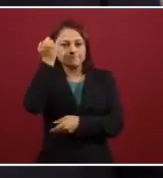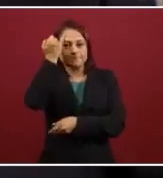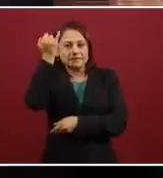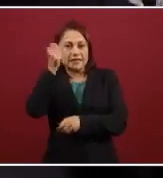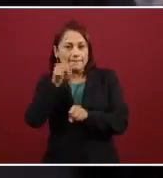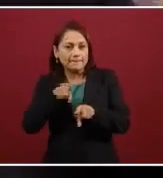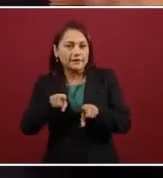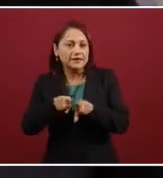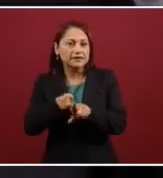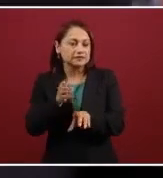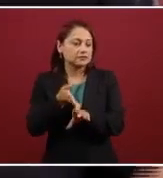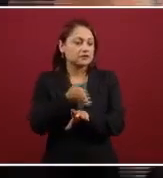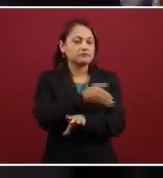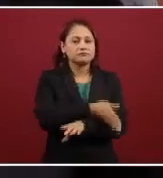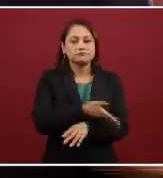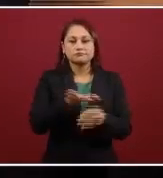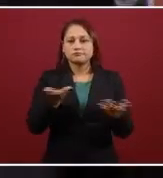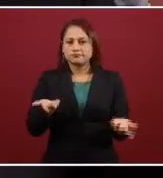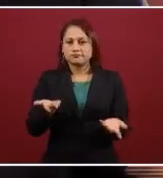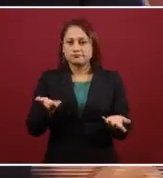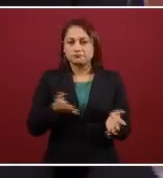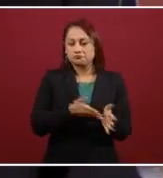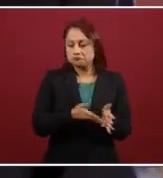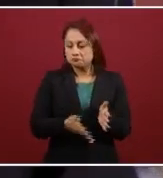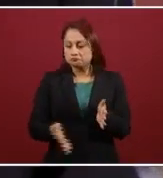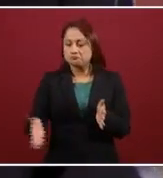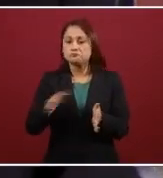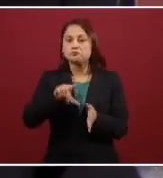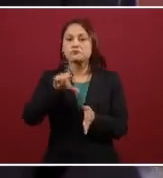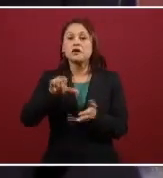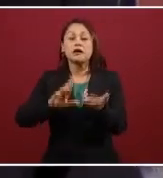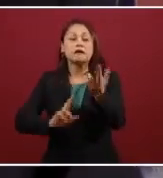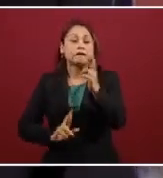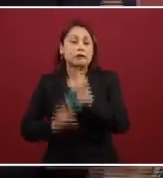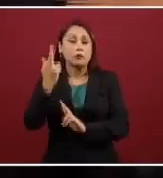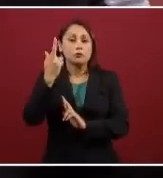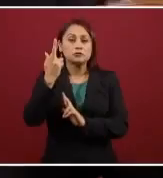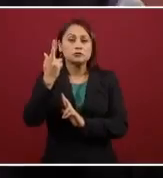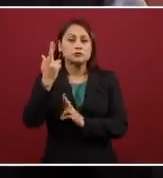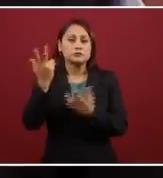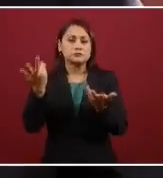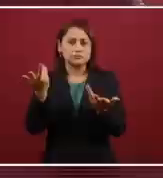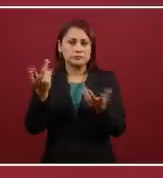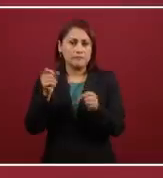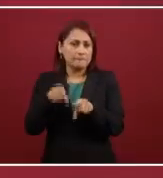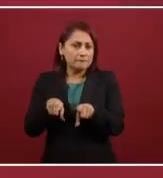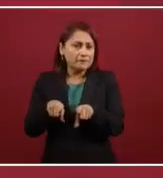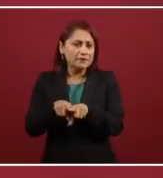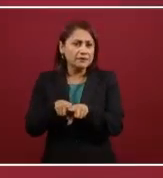Luego vino la revolución y no pudo tampoco la revolución